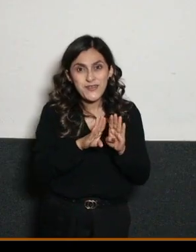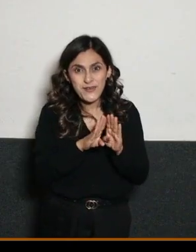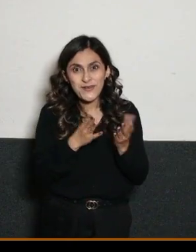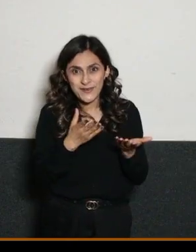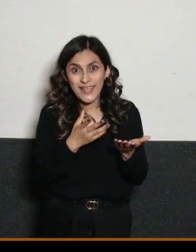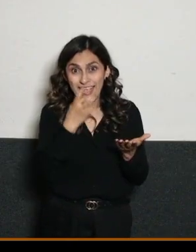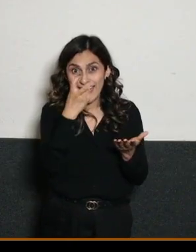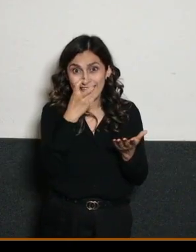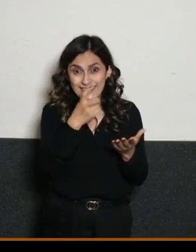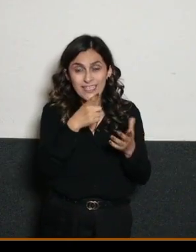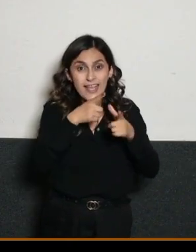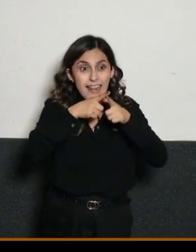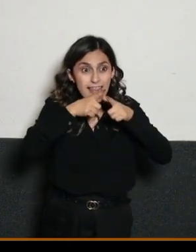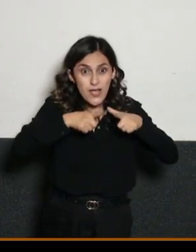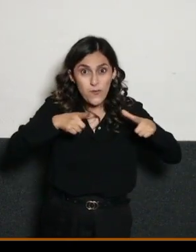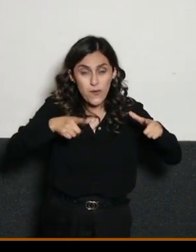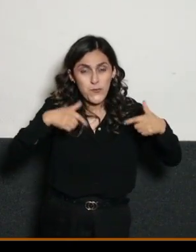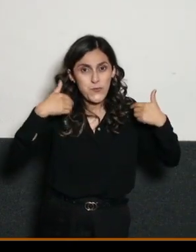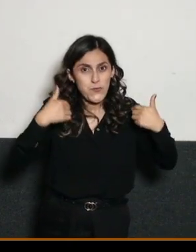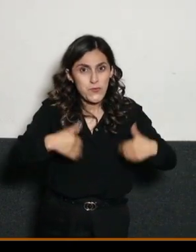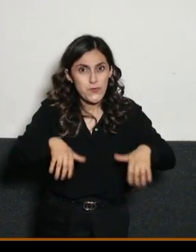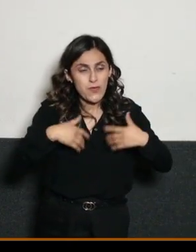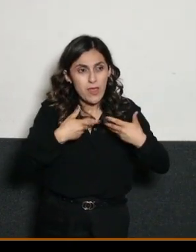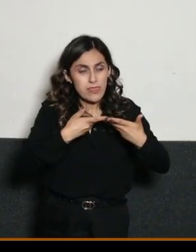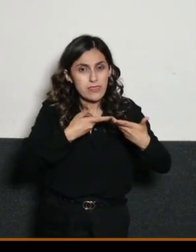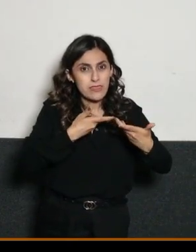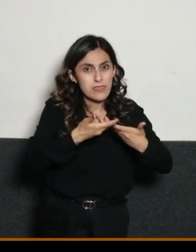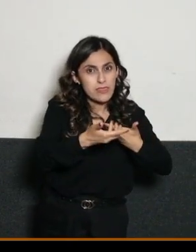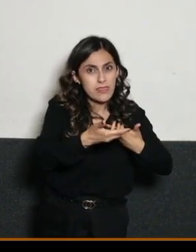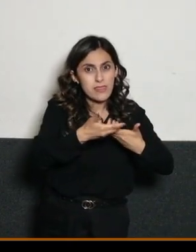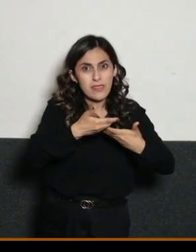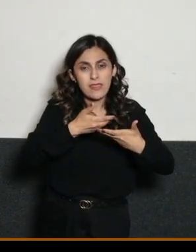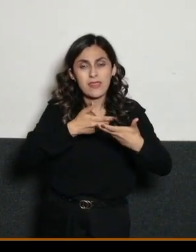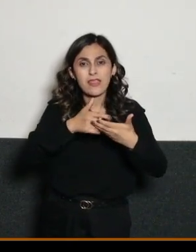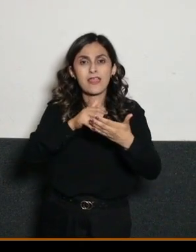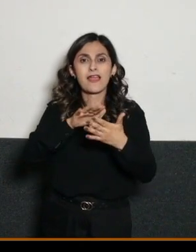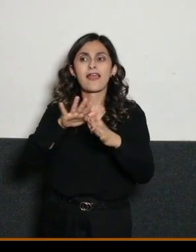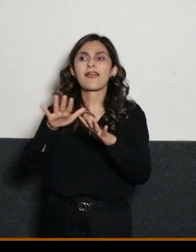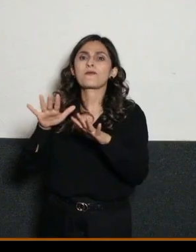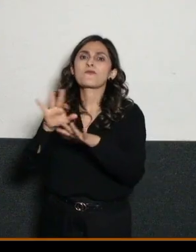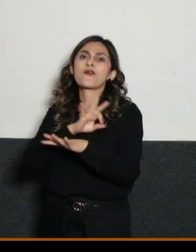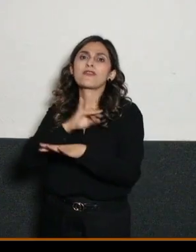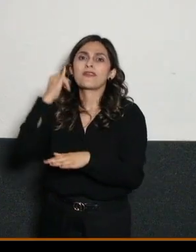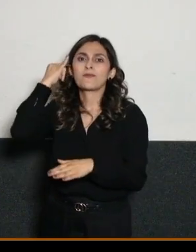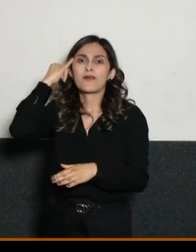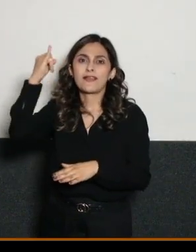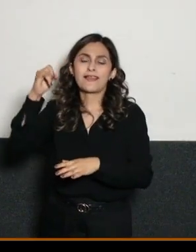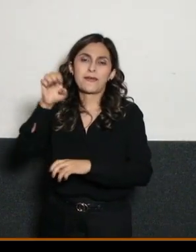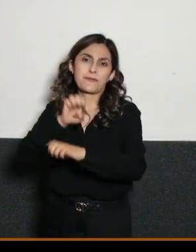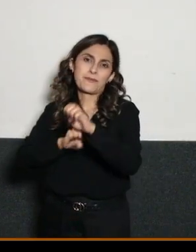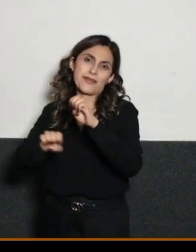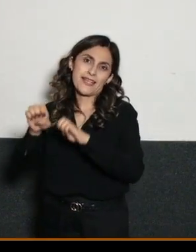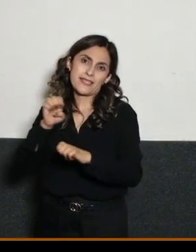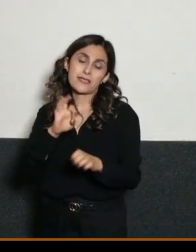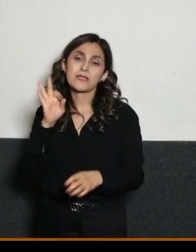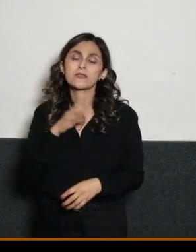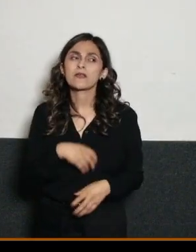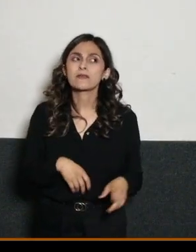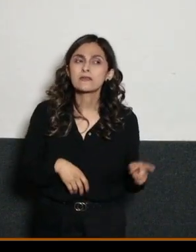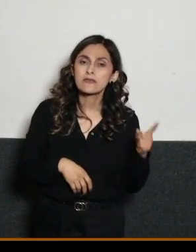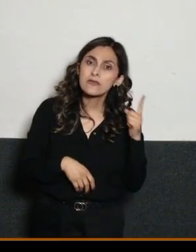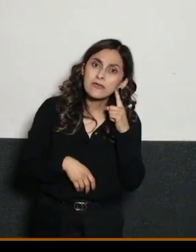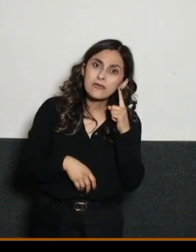que podemos hablar entre nosotros, podemos construir empresas como las de ustedes. Gracias a que alguien escuchó información de